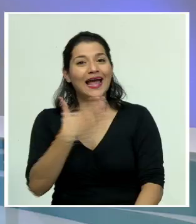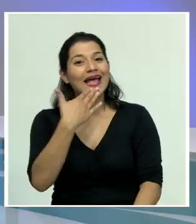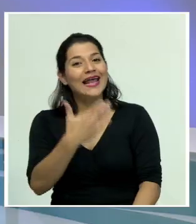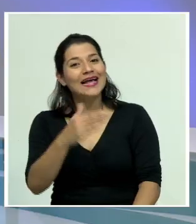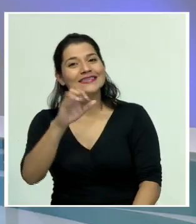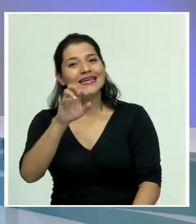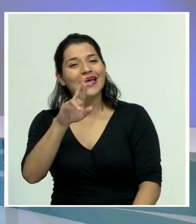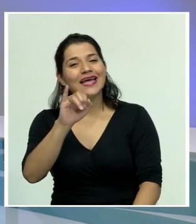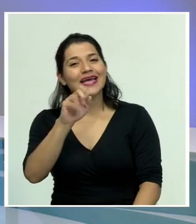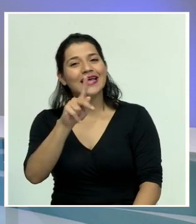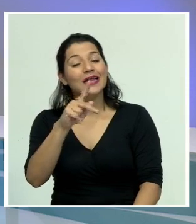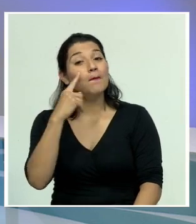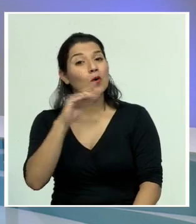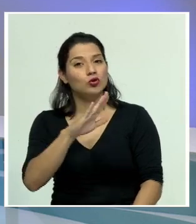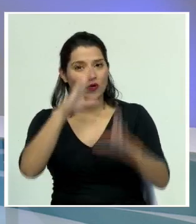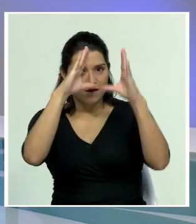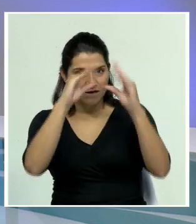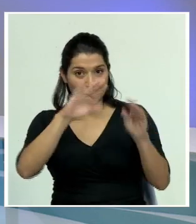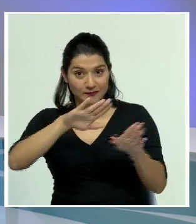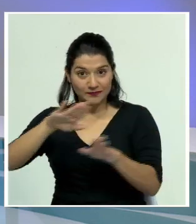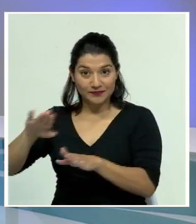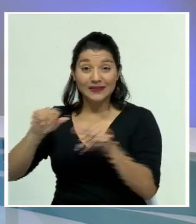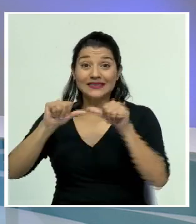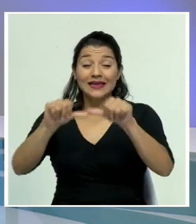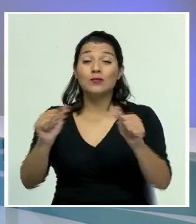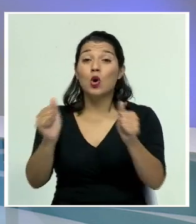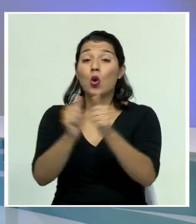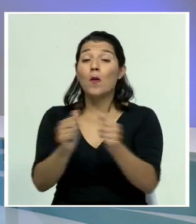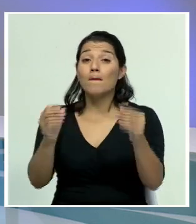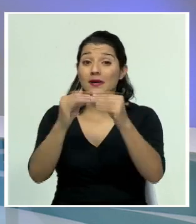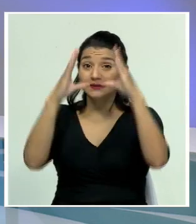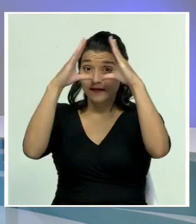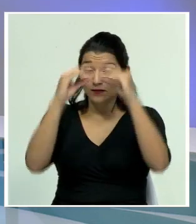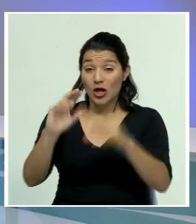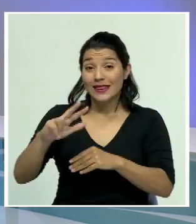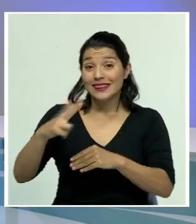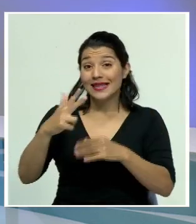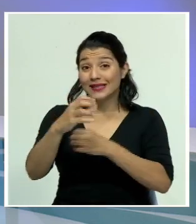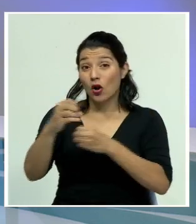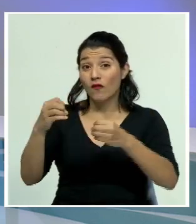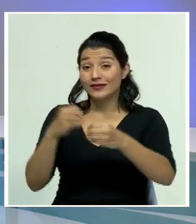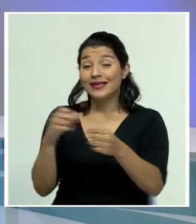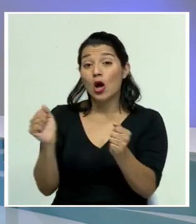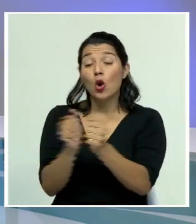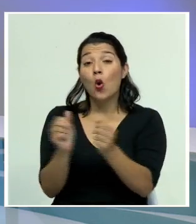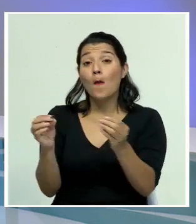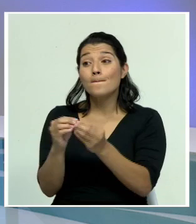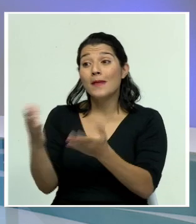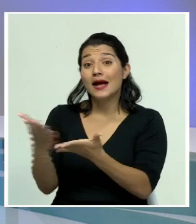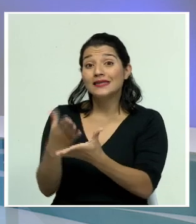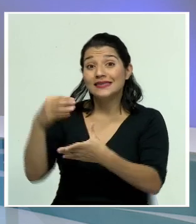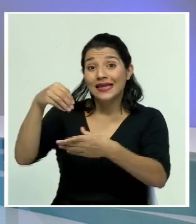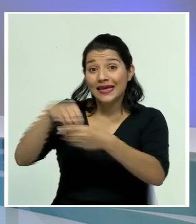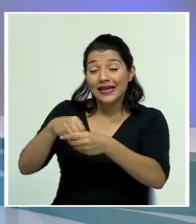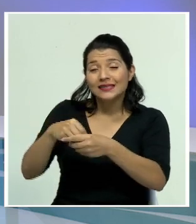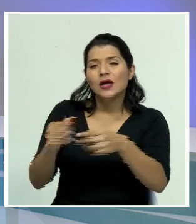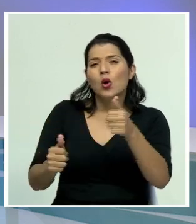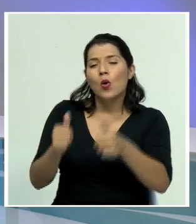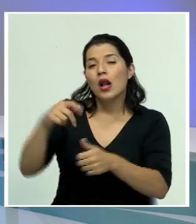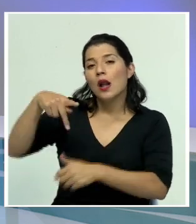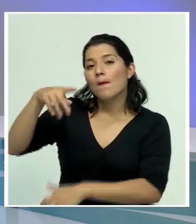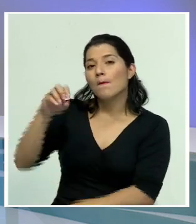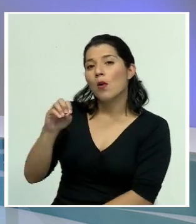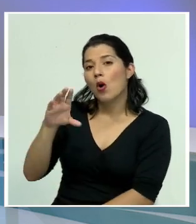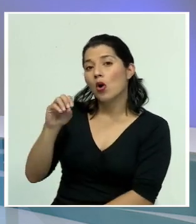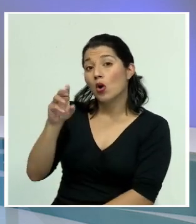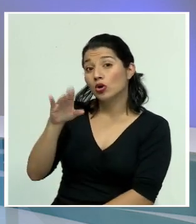Gracias, Eric, por esta información. Continuamos con más noticias. La tercera oficina con más ingresos en todo el país es la de Pocosí en Limón.